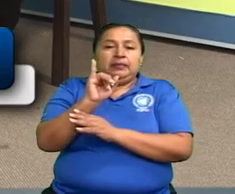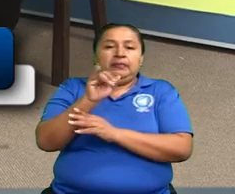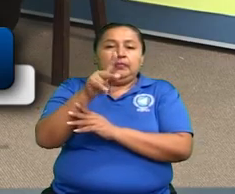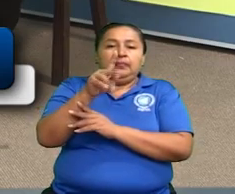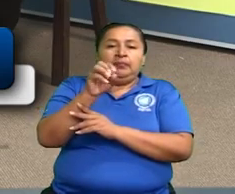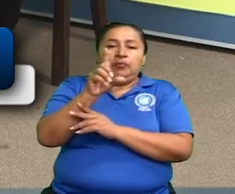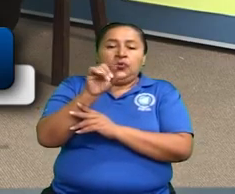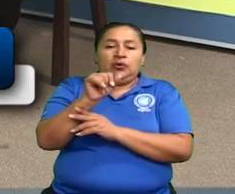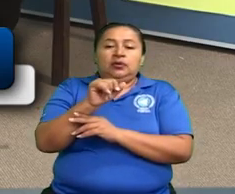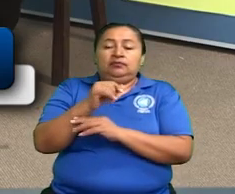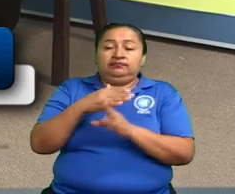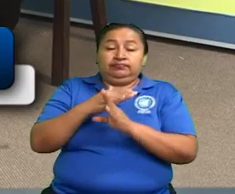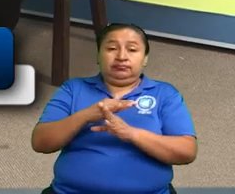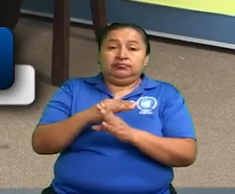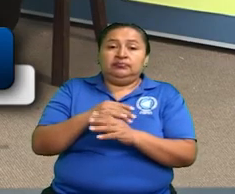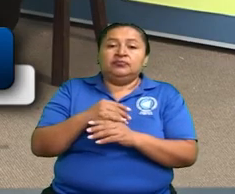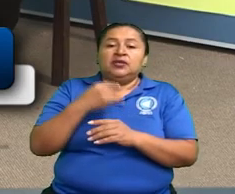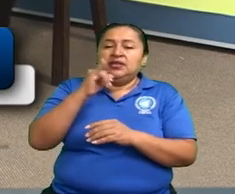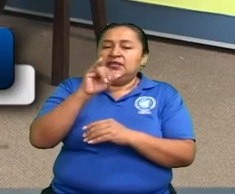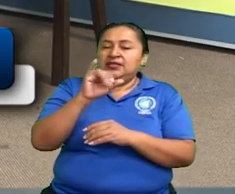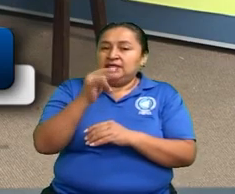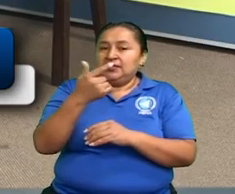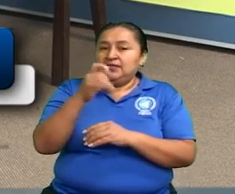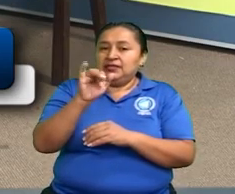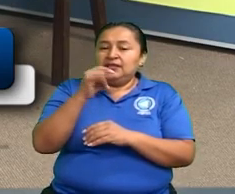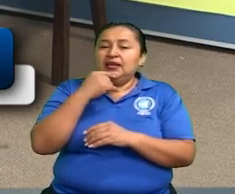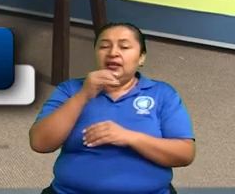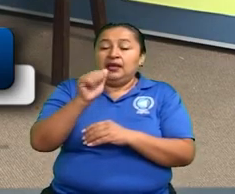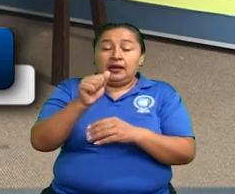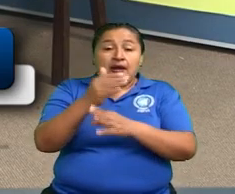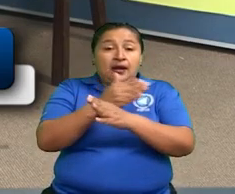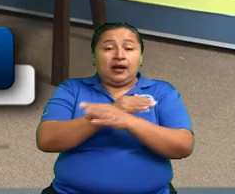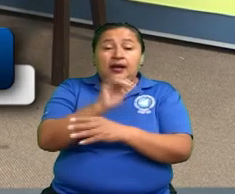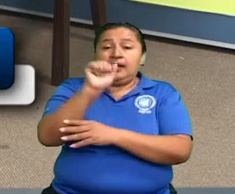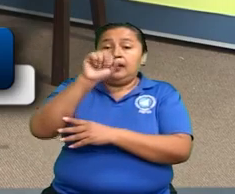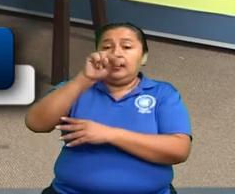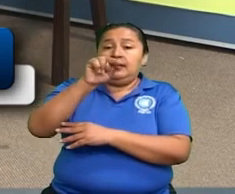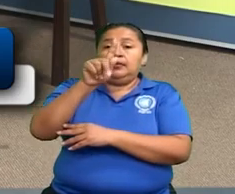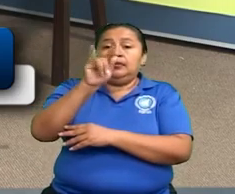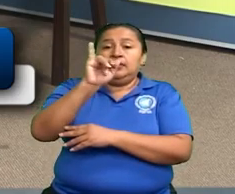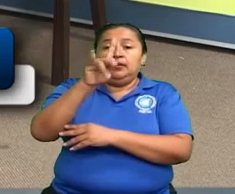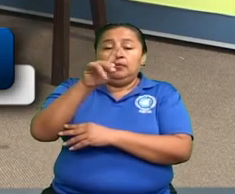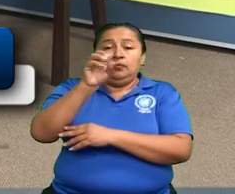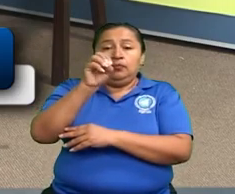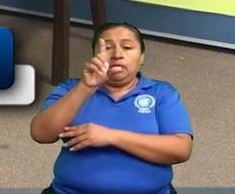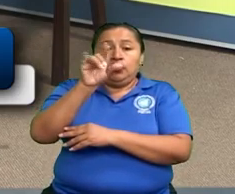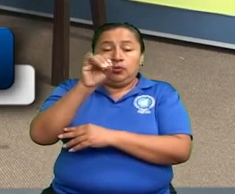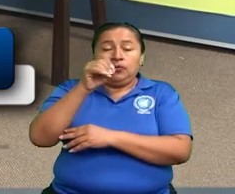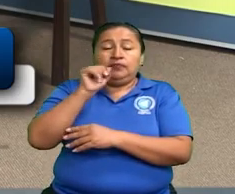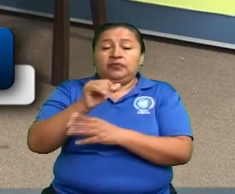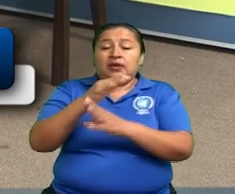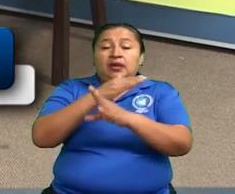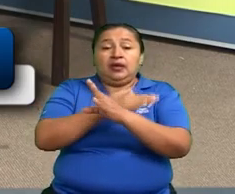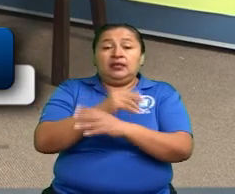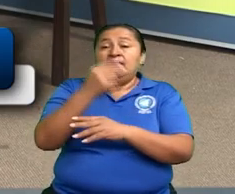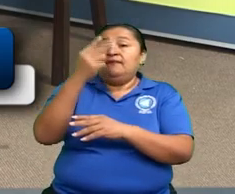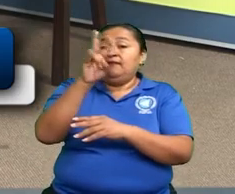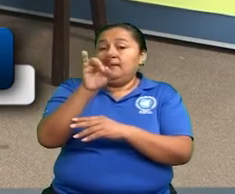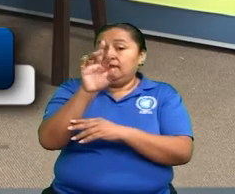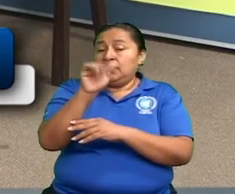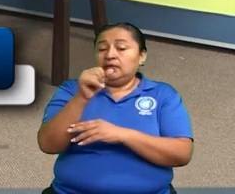inactiva inyectable. Sí, así es, ¿va? Así es. Explícalo mejor. ¿Antipolio? Antipolio, antivirus inyectada,